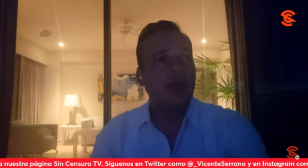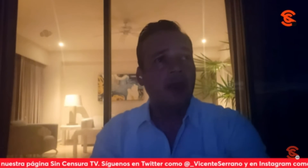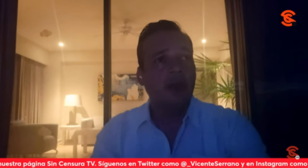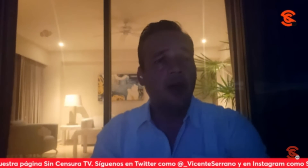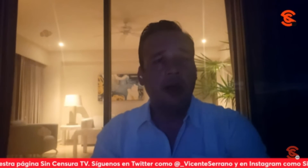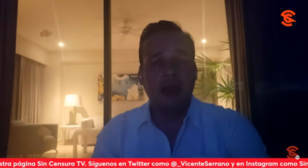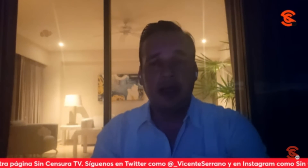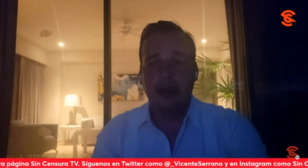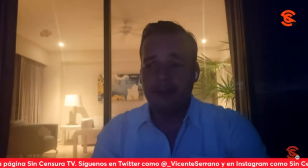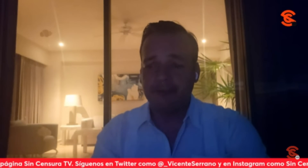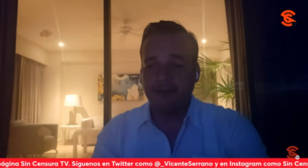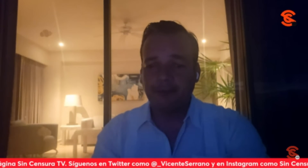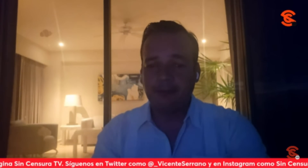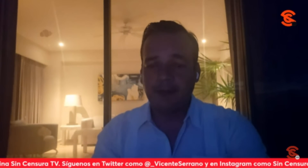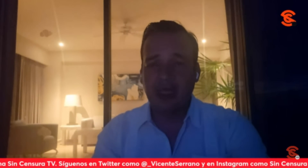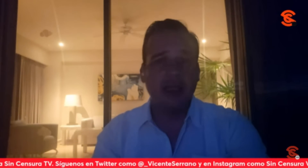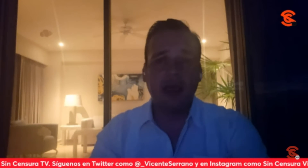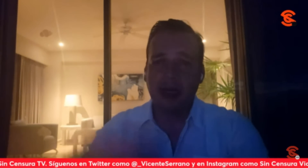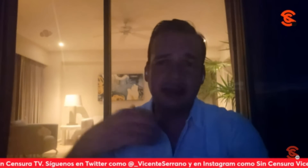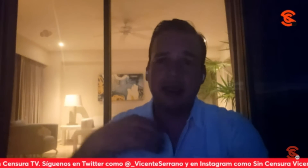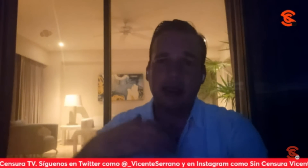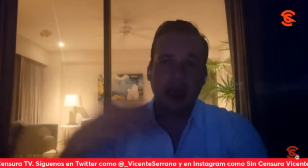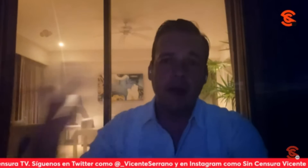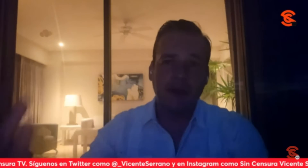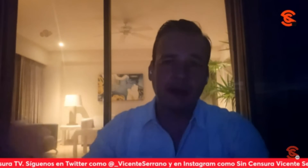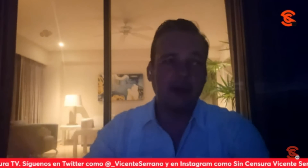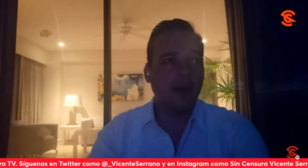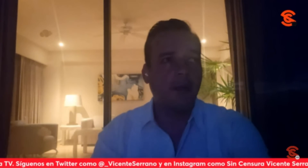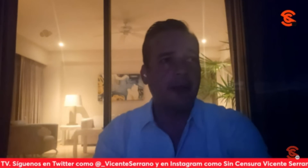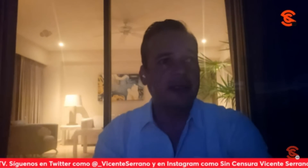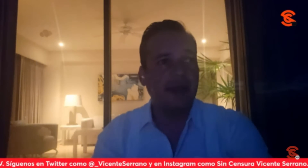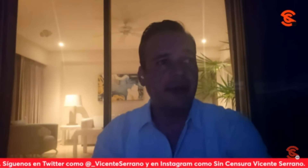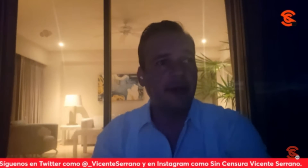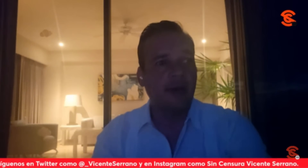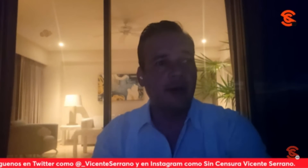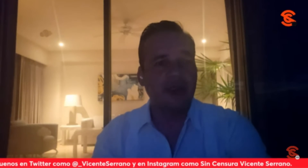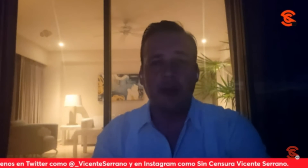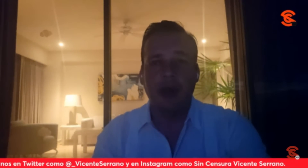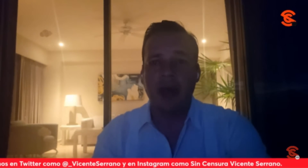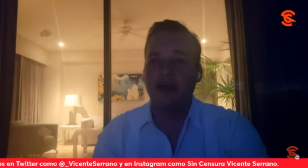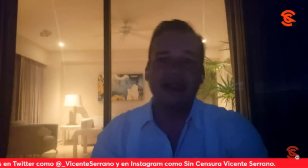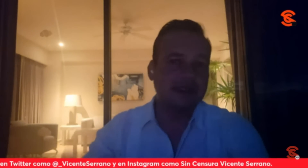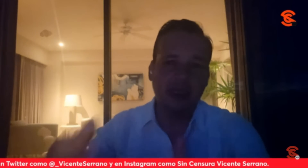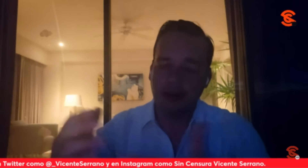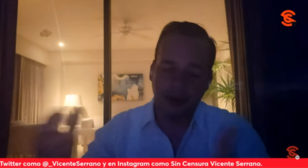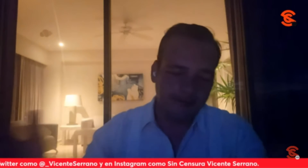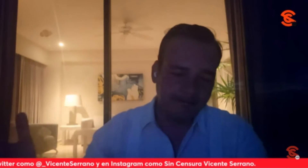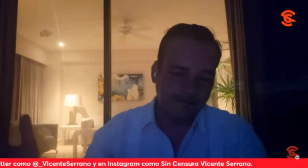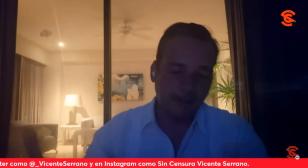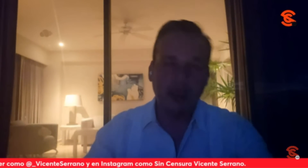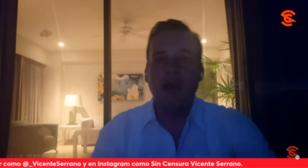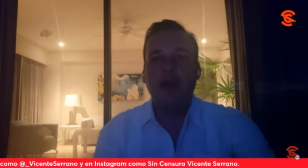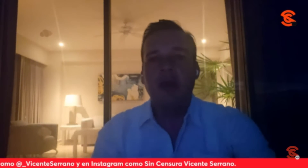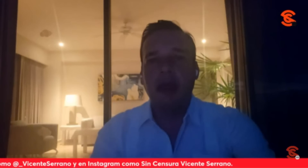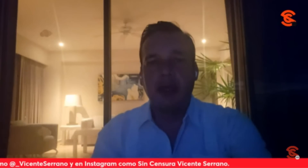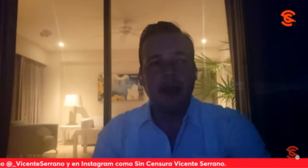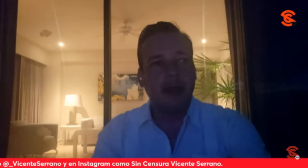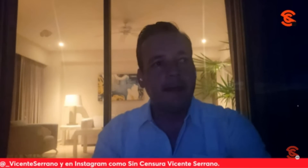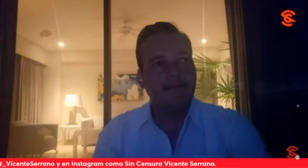detenido, ¿no? Y que la verdad es que en lo personal lo puedo decir, los abogados han sido...